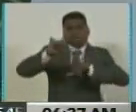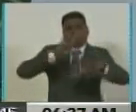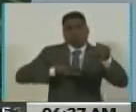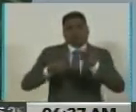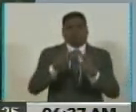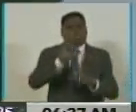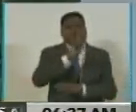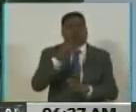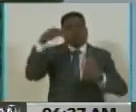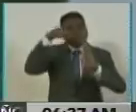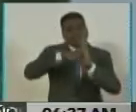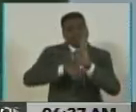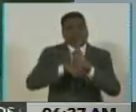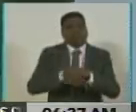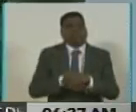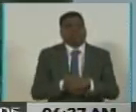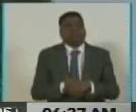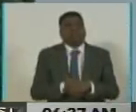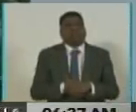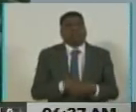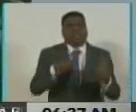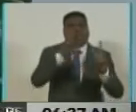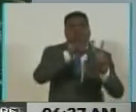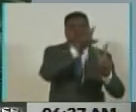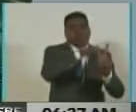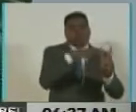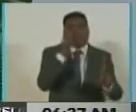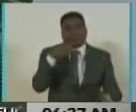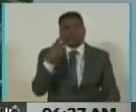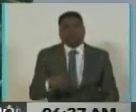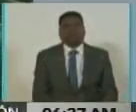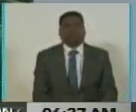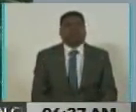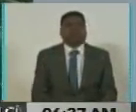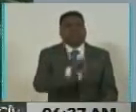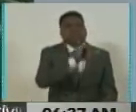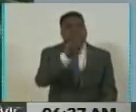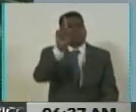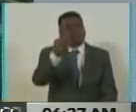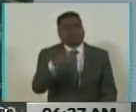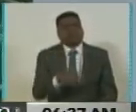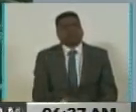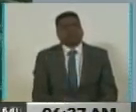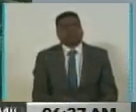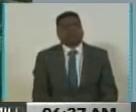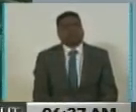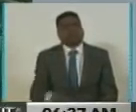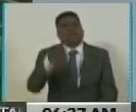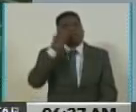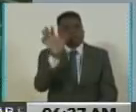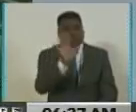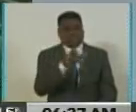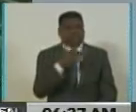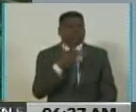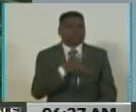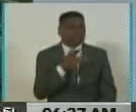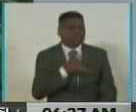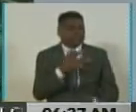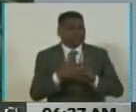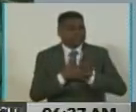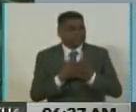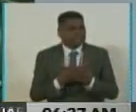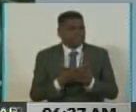pueblo venezolano, cuando estoy hablando de ambos sectores políticos. Y luego también el pueblo tiene que sentir que el país,